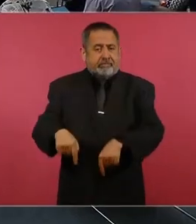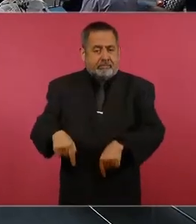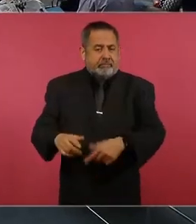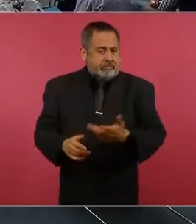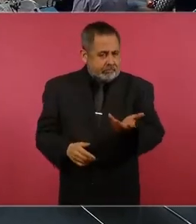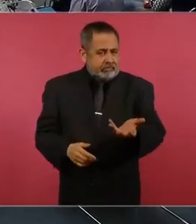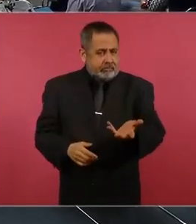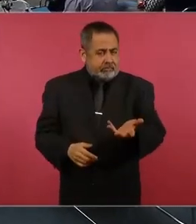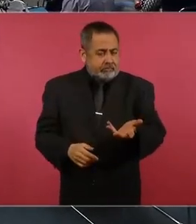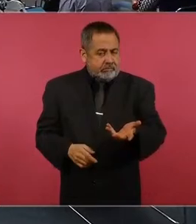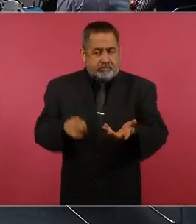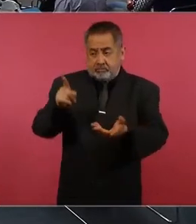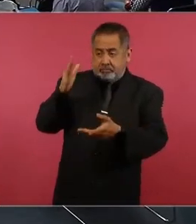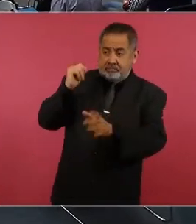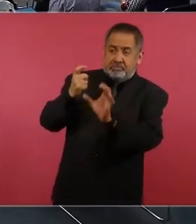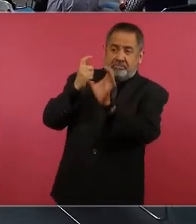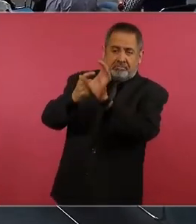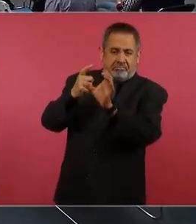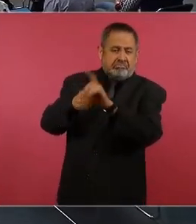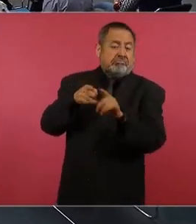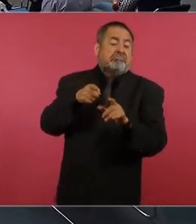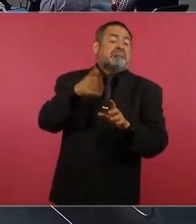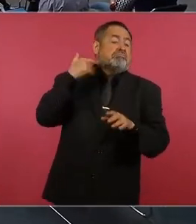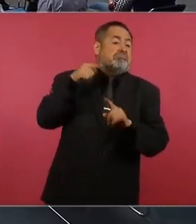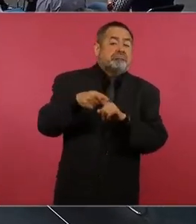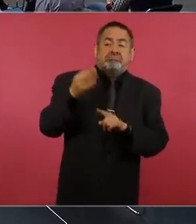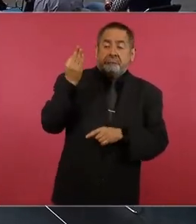que no era un traidor